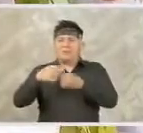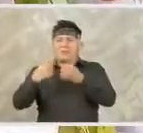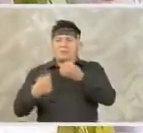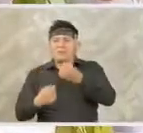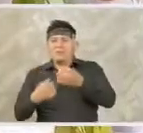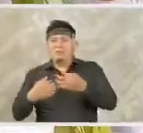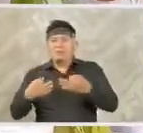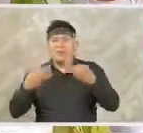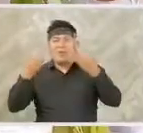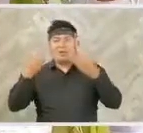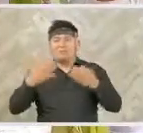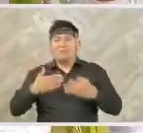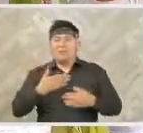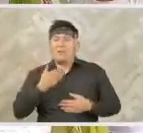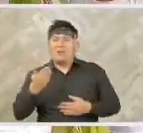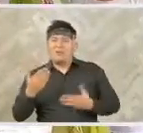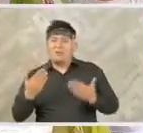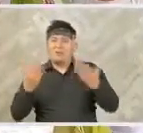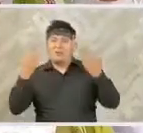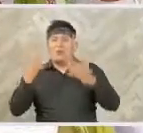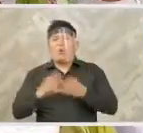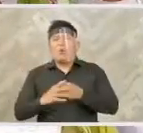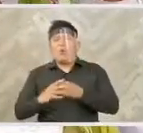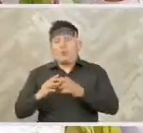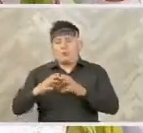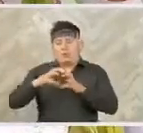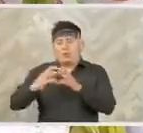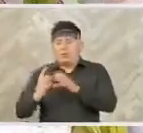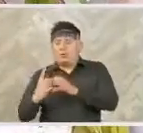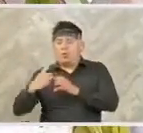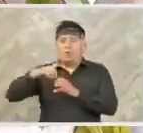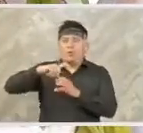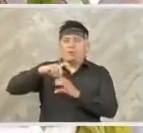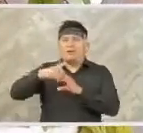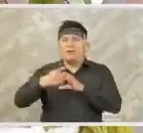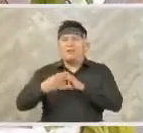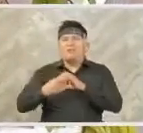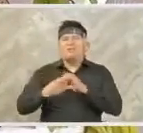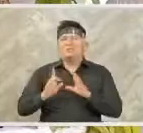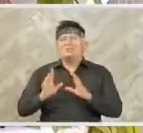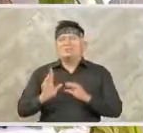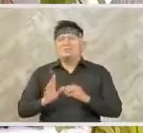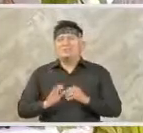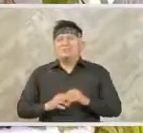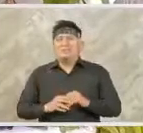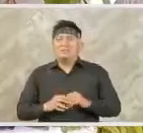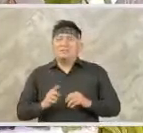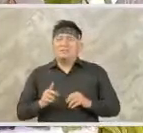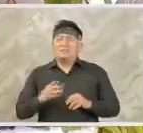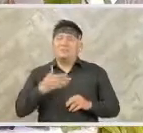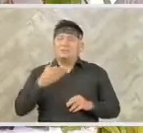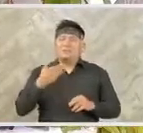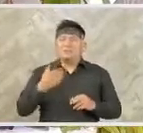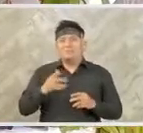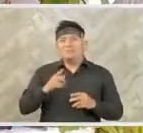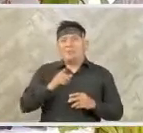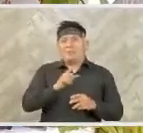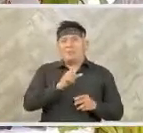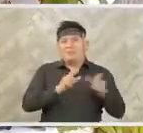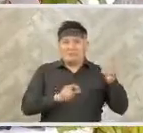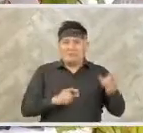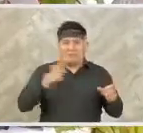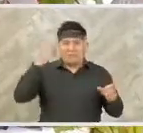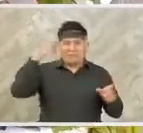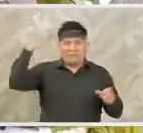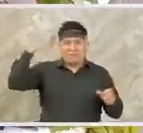lo mismo la guayaba, entonces llevamos un asistente técnico, un agrónomo, para que le enseñara a mejorar sus procesos, le indicara qué tenía que hacer para